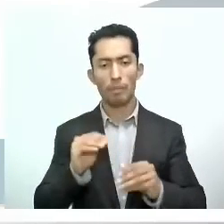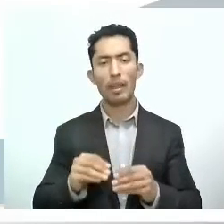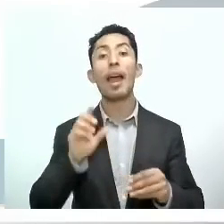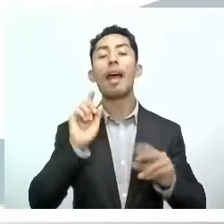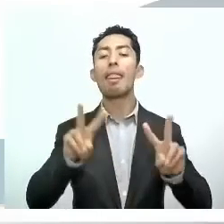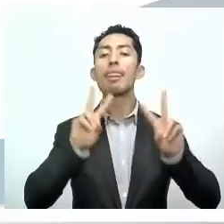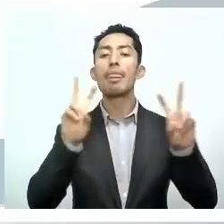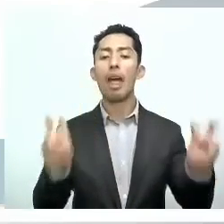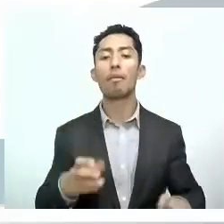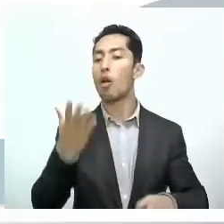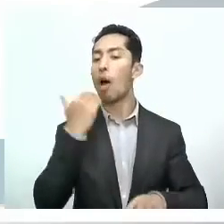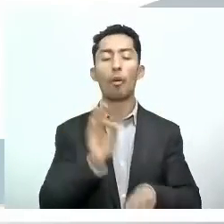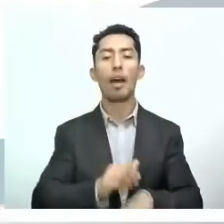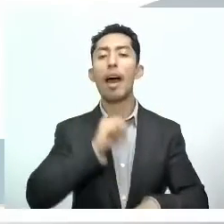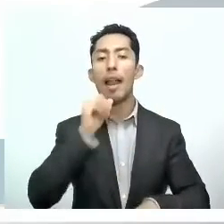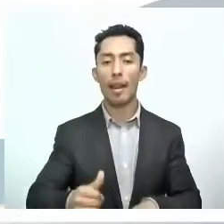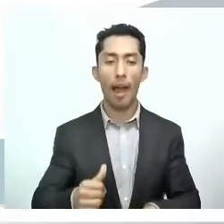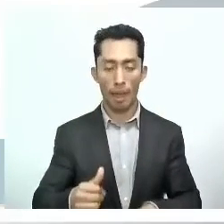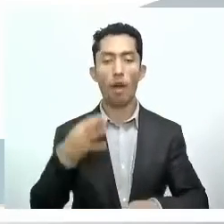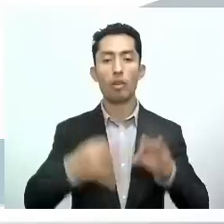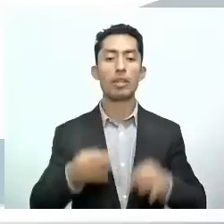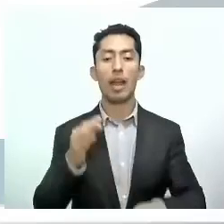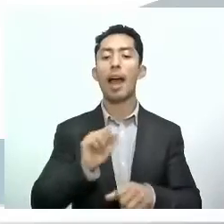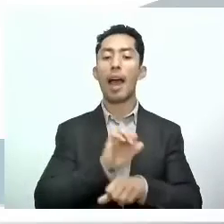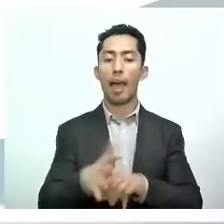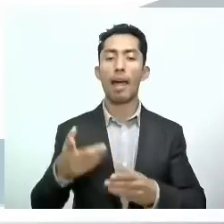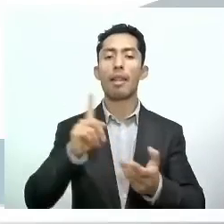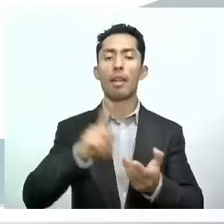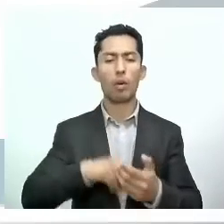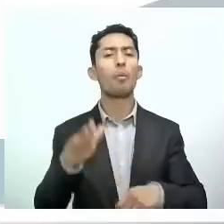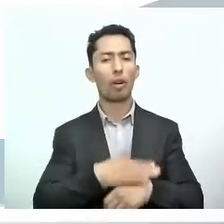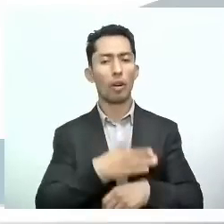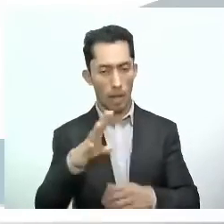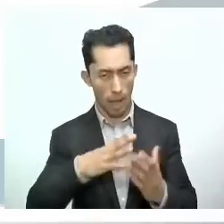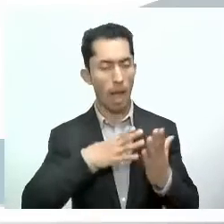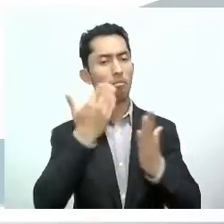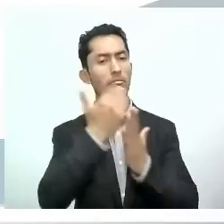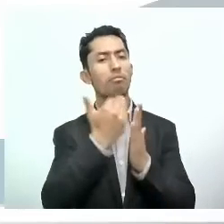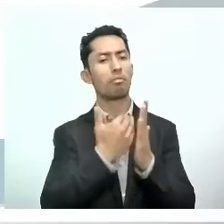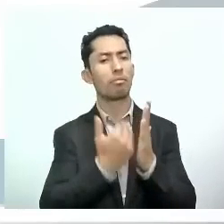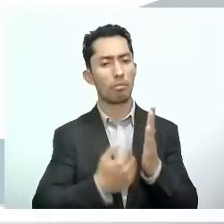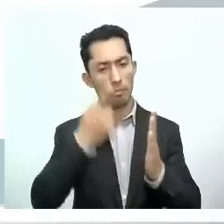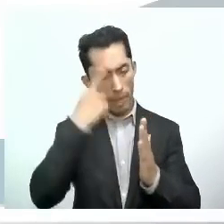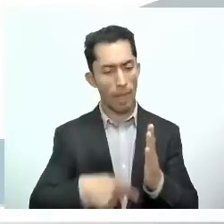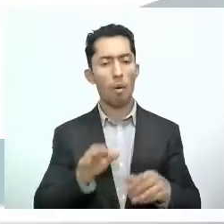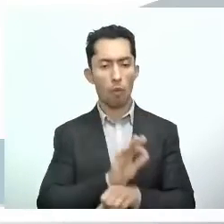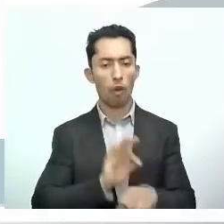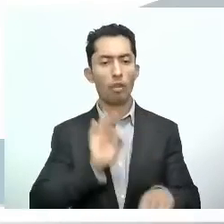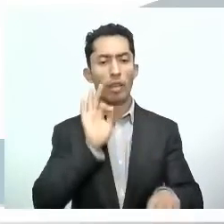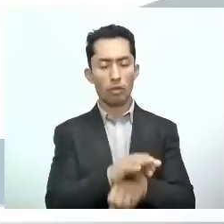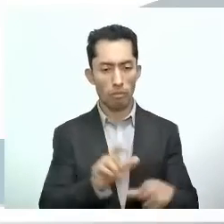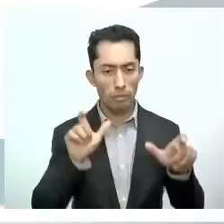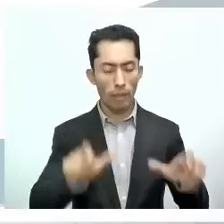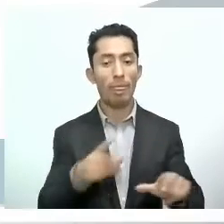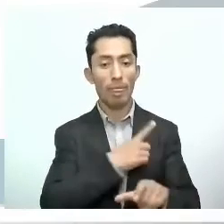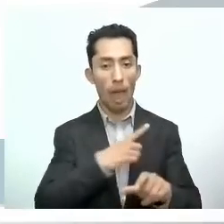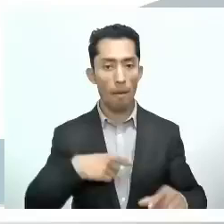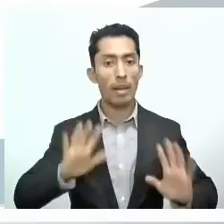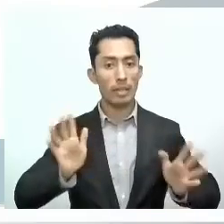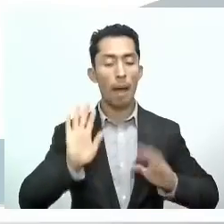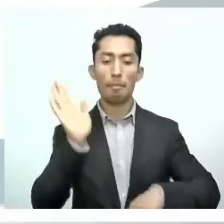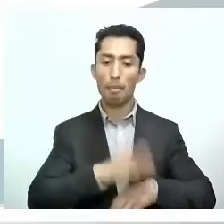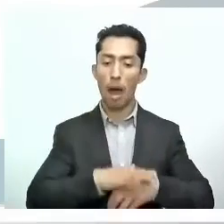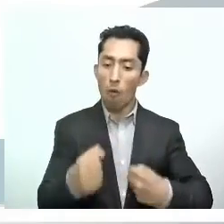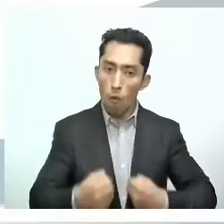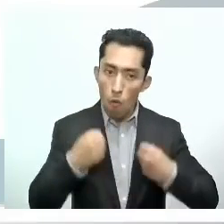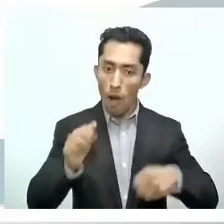Judicial en Pandemia, porque justamente todos los mecanismos de protección que se debieron de haber activado y reforzado en pandemia